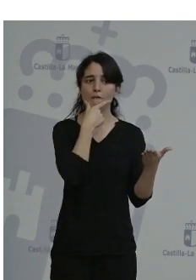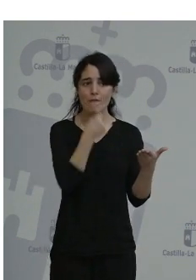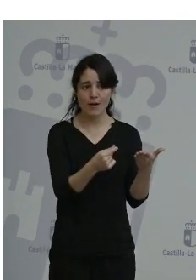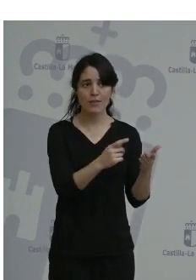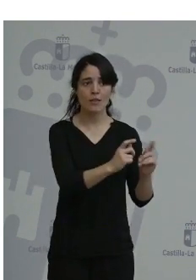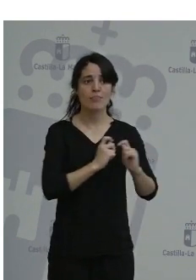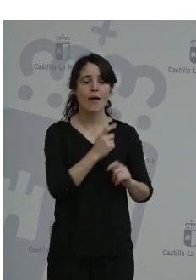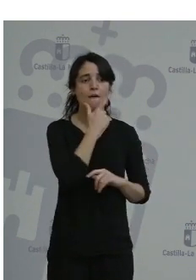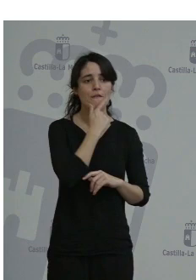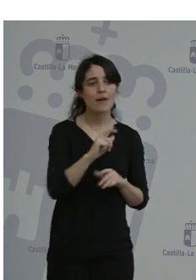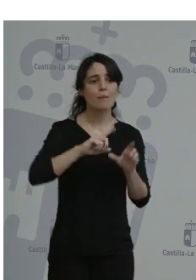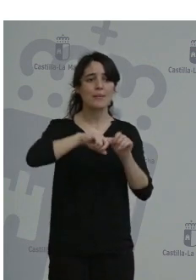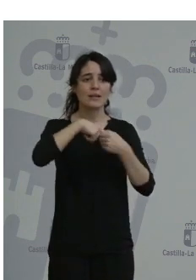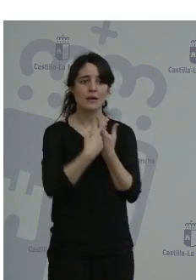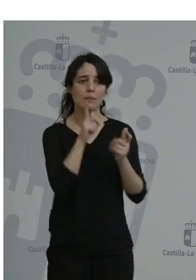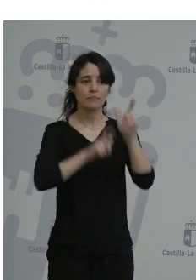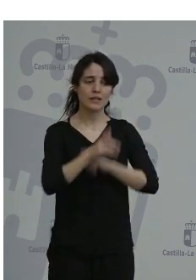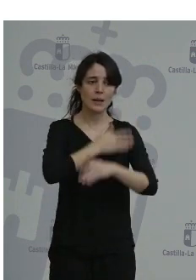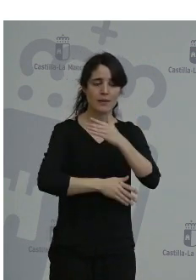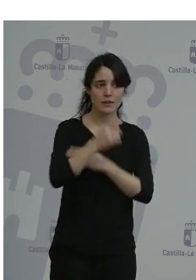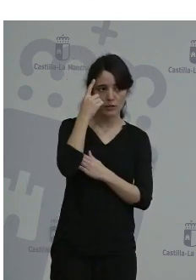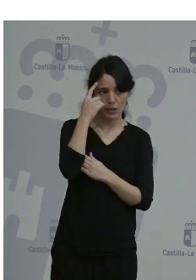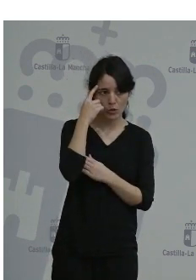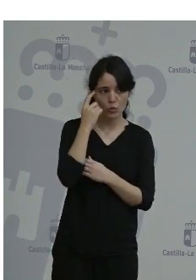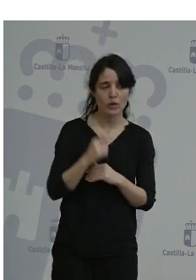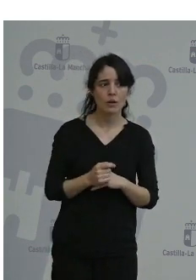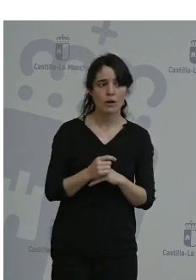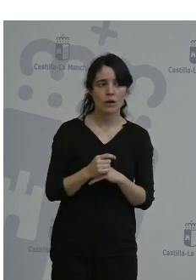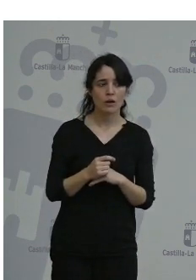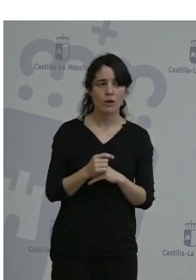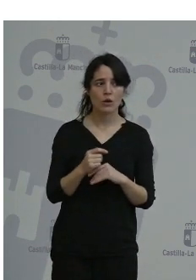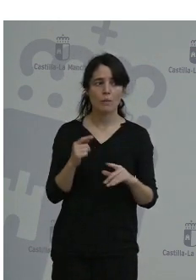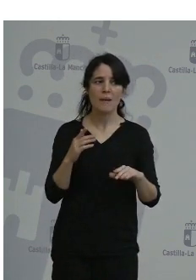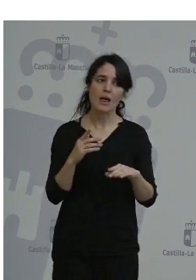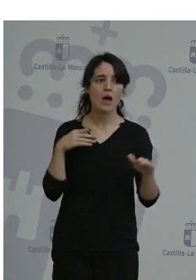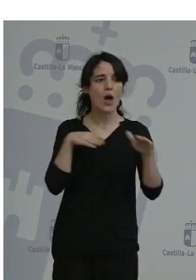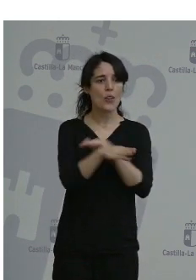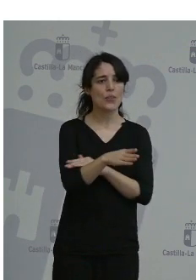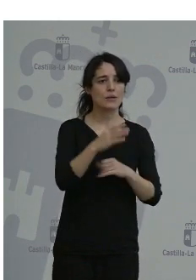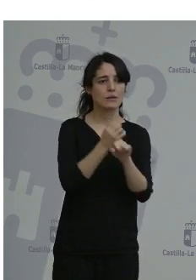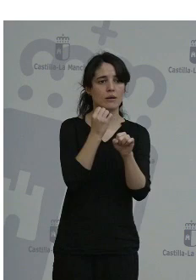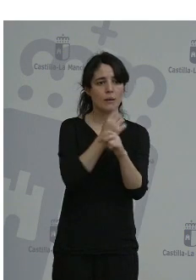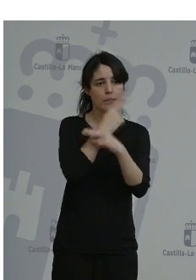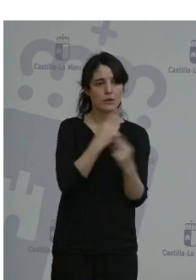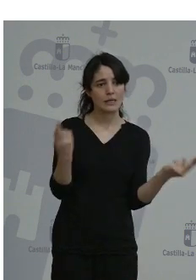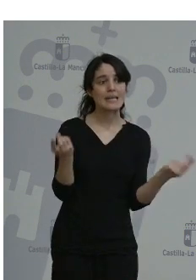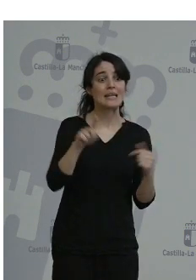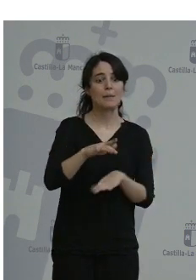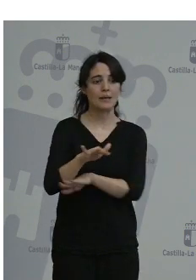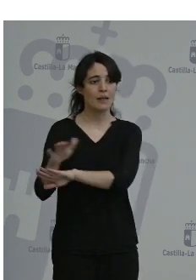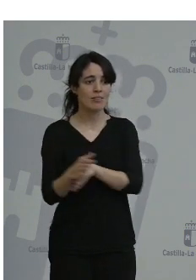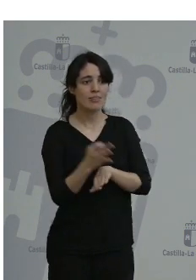participación de las personas con discapacidad intelectual en el acceso al empleo público y que existan profesionales,